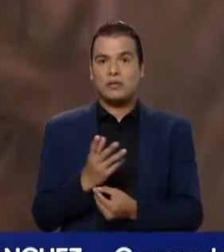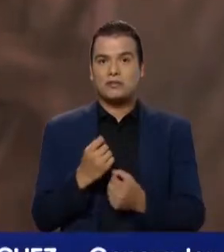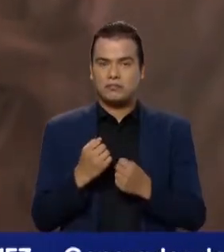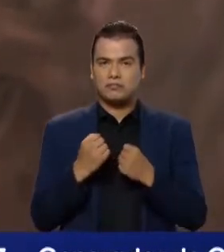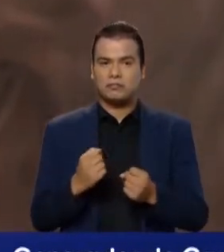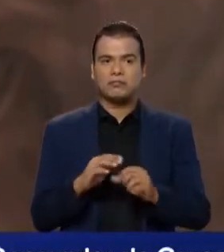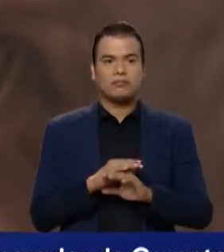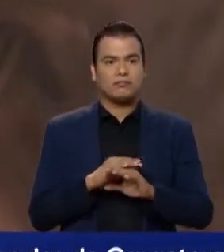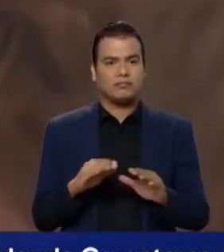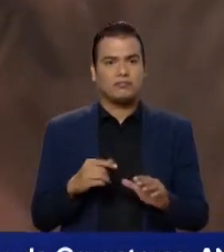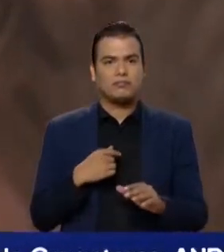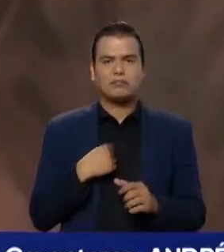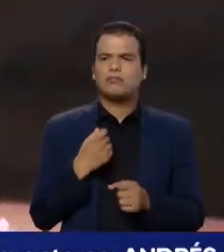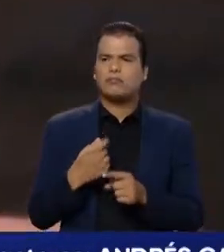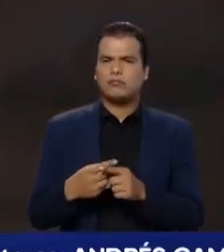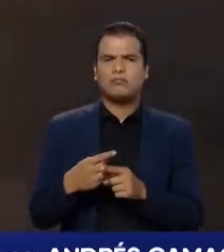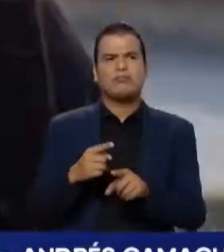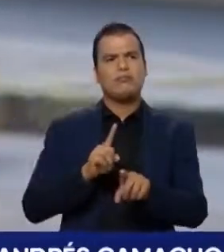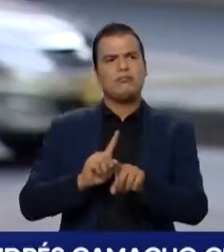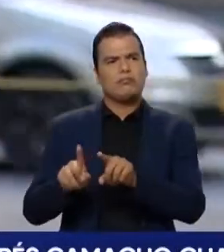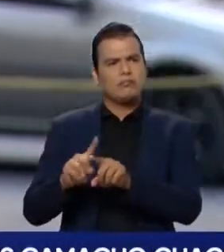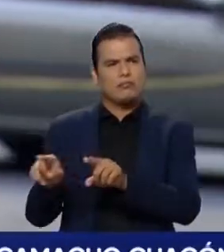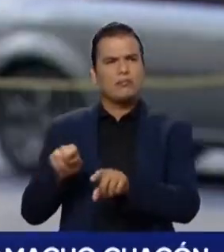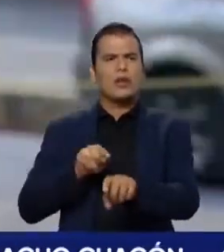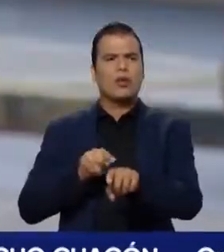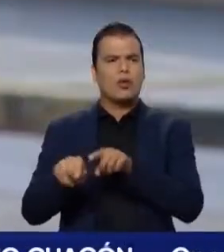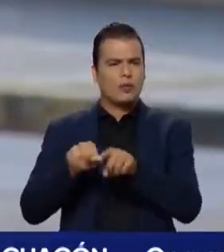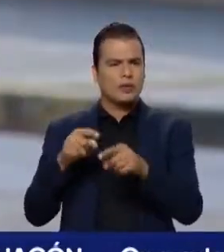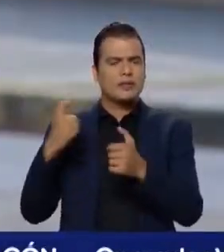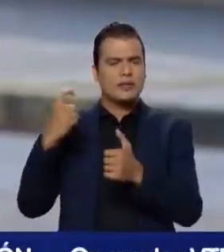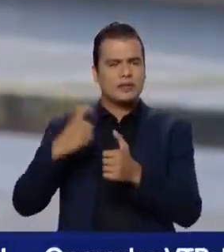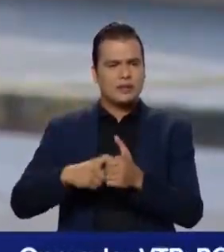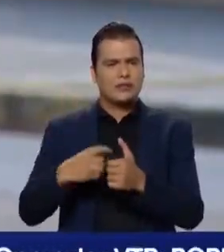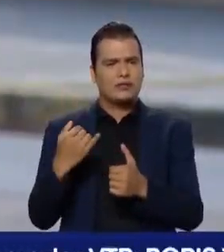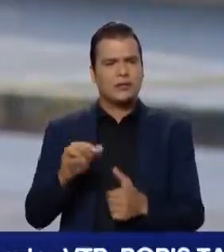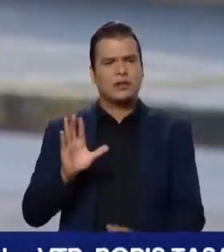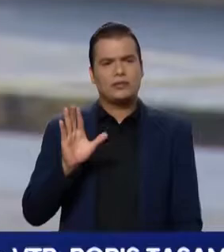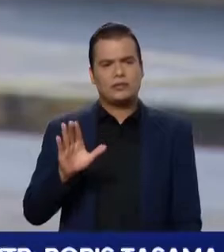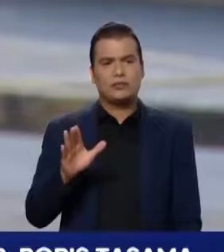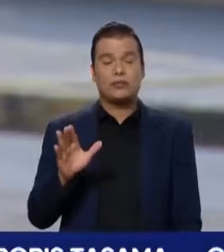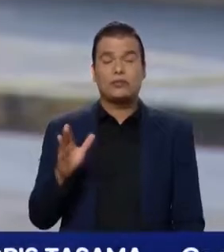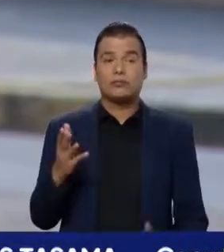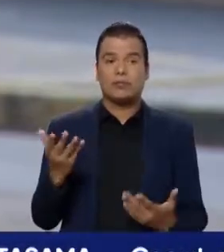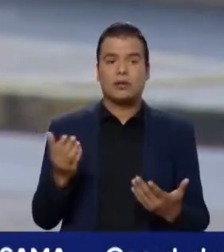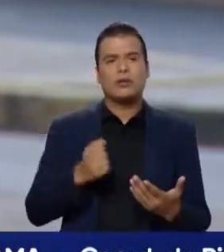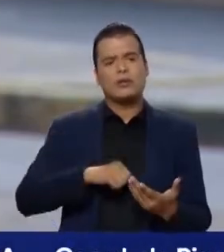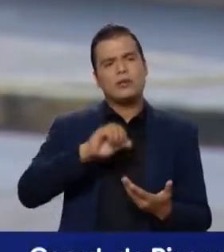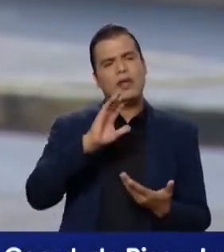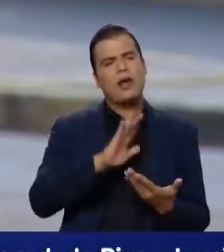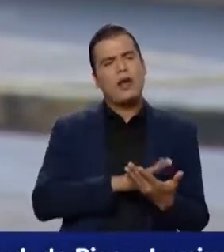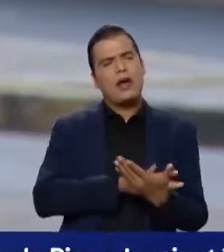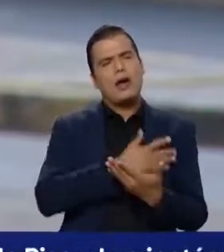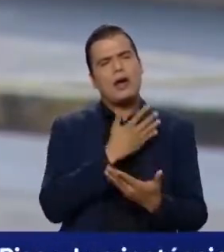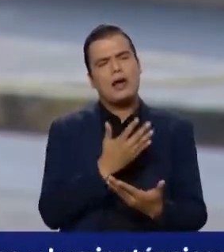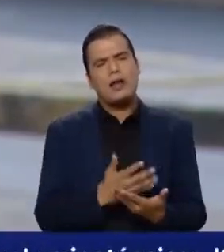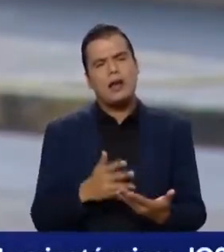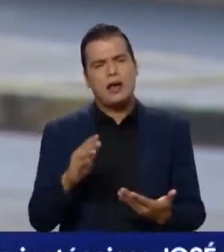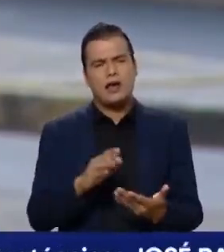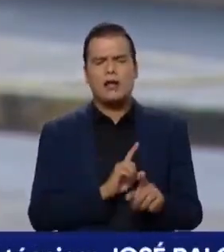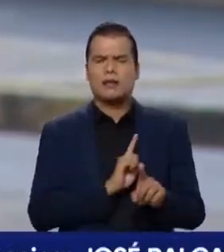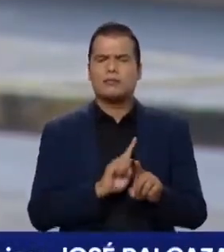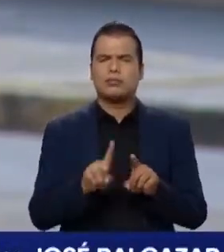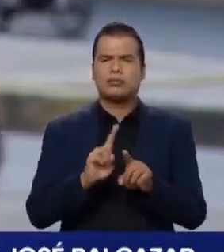pequeña he estado en concursos como Factor X, y siempre me he caracterizado por cantar baladas, por cantar